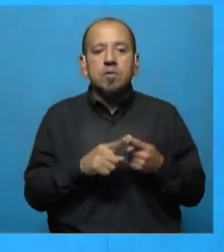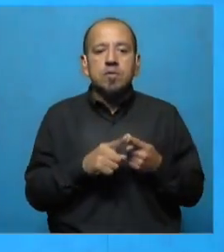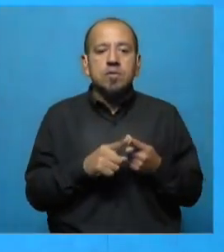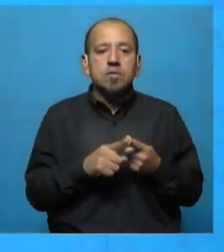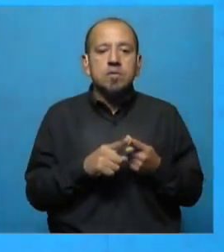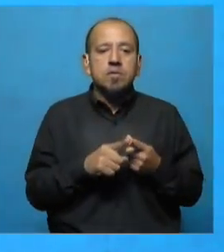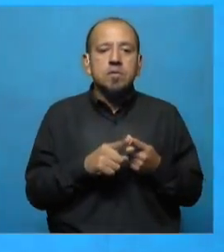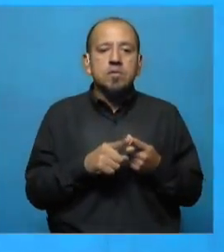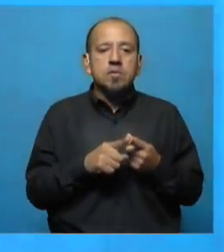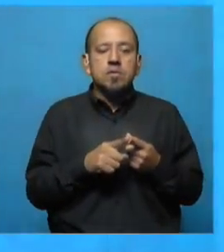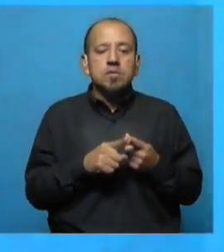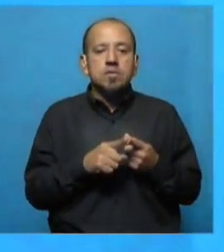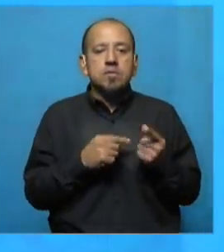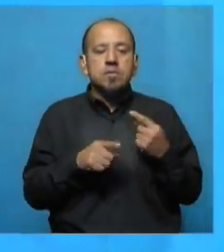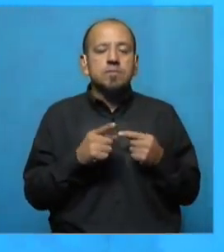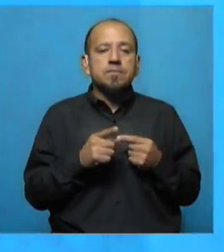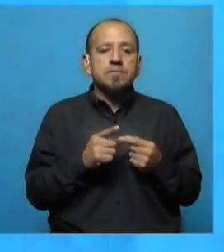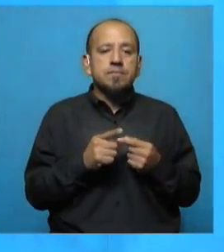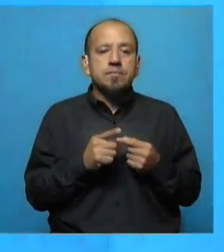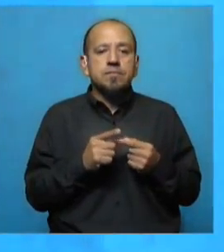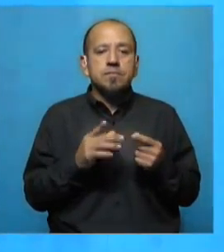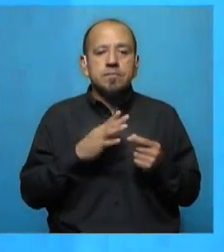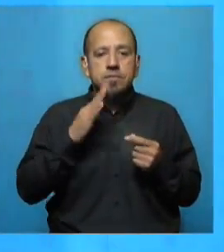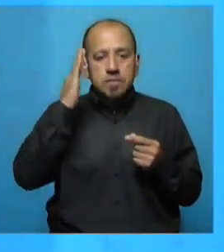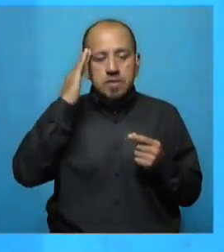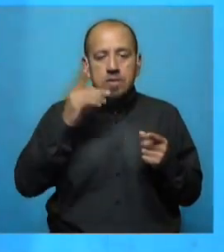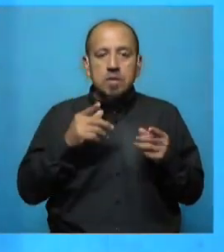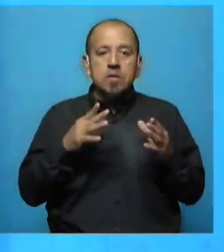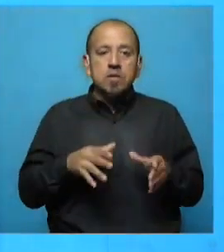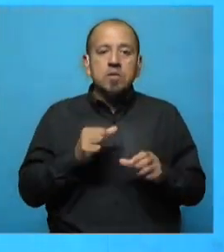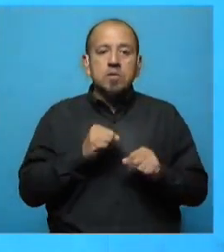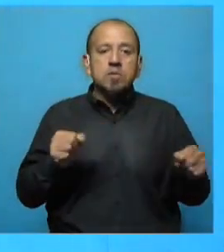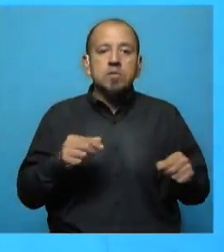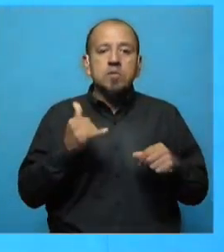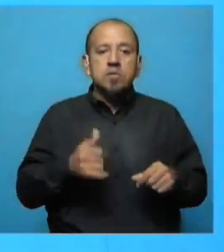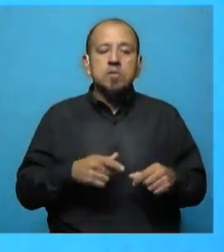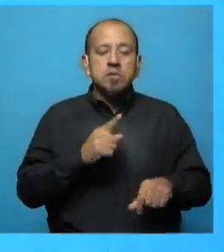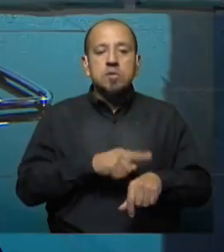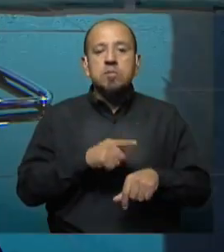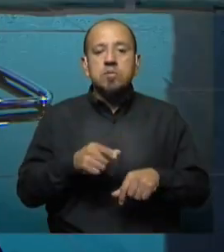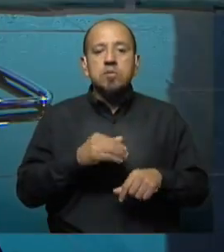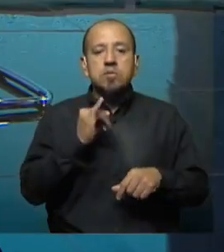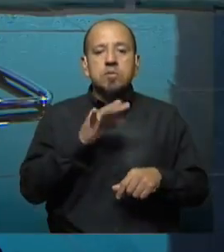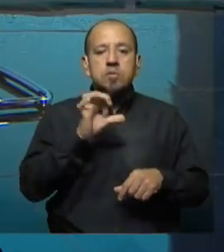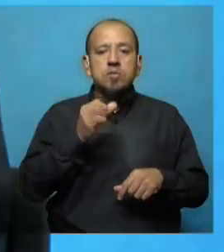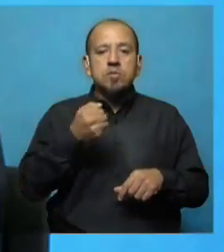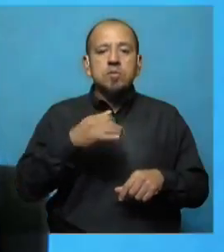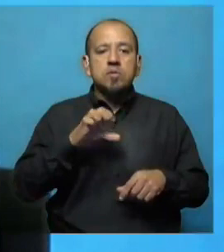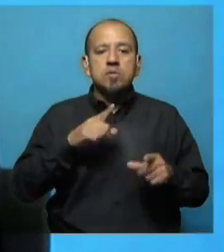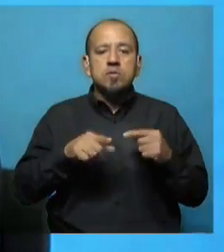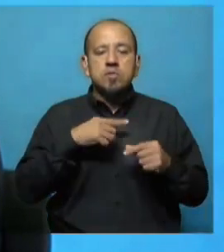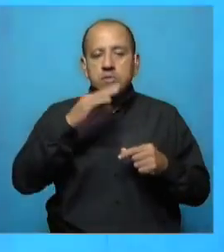es re divertido yo que sé y sé que soy un privilegiado por poder tener pila de tiempo con Isabel qué aprendiste